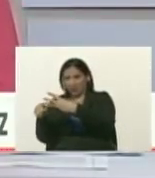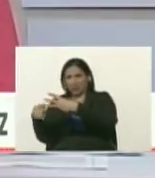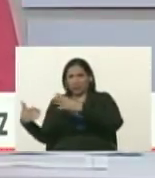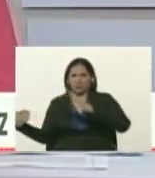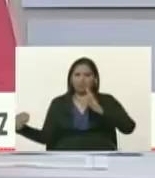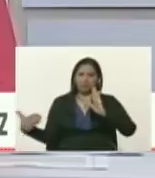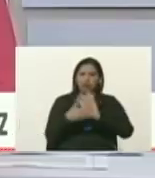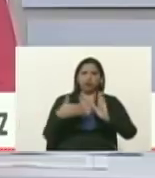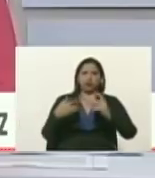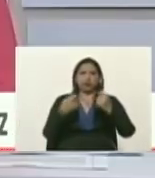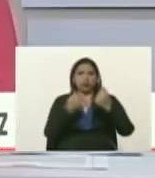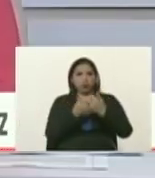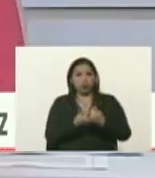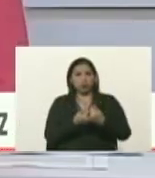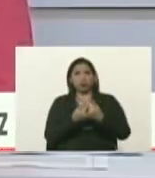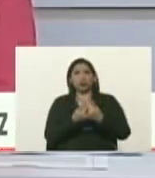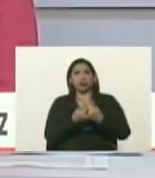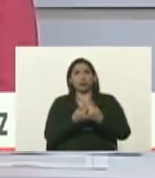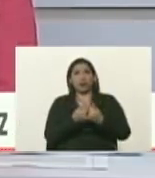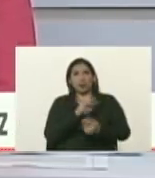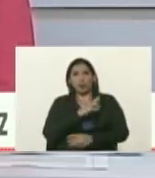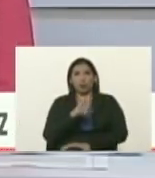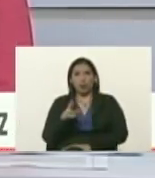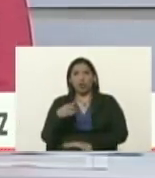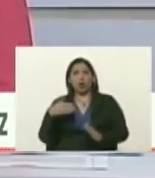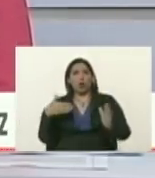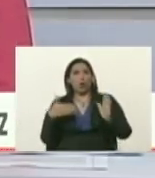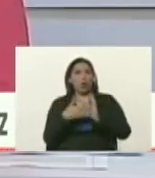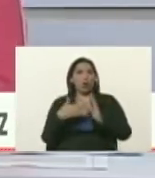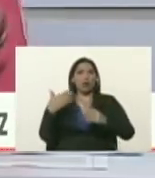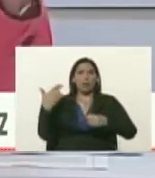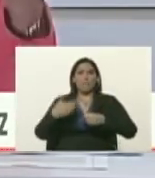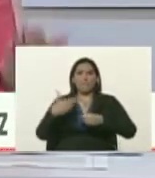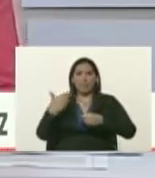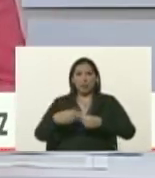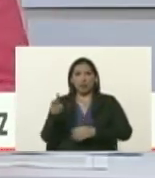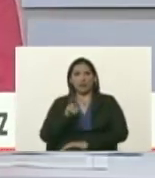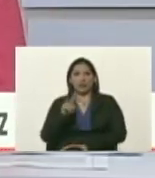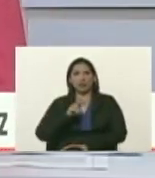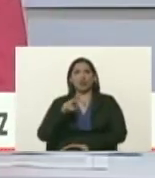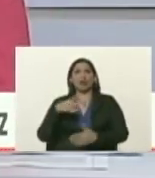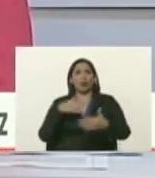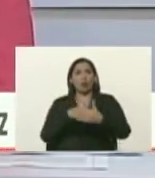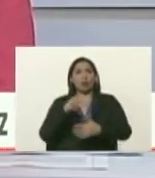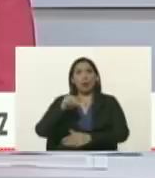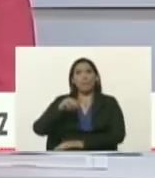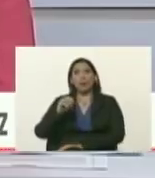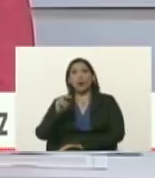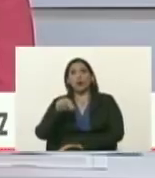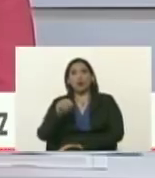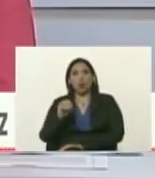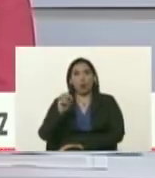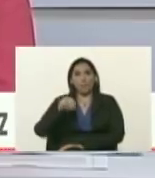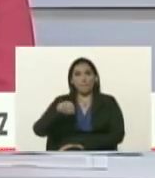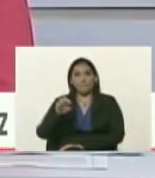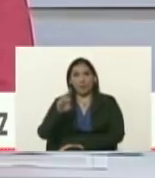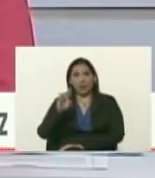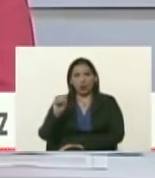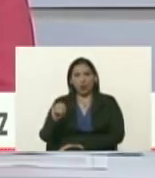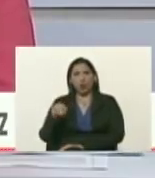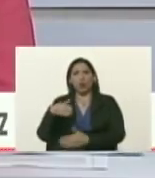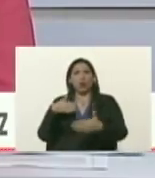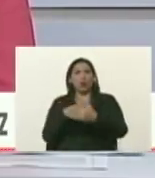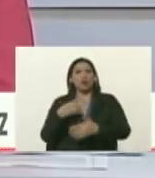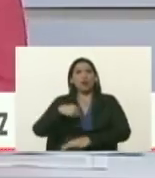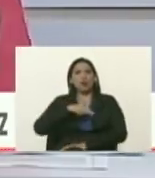de la República, contra Petróleos de Venezuela, contra Monómeros, contra nuestros activos en el